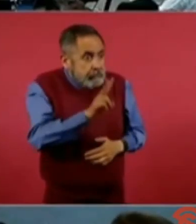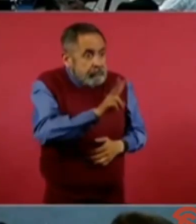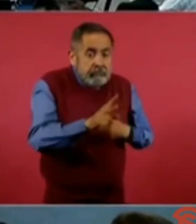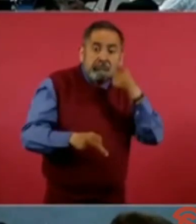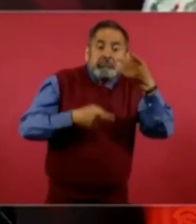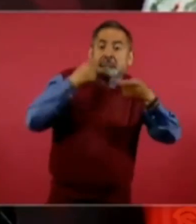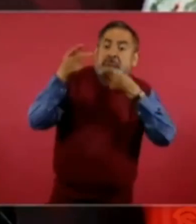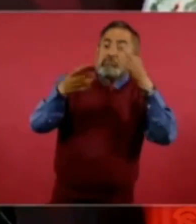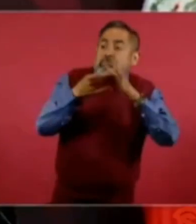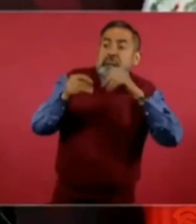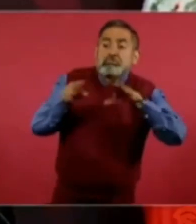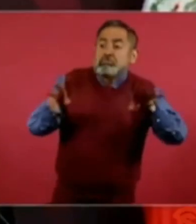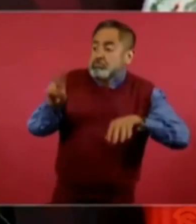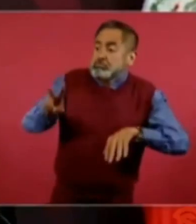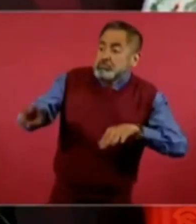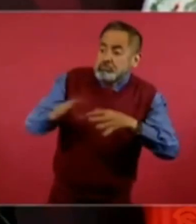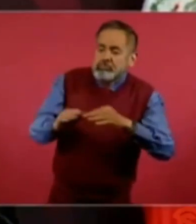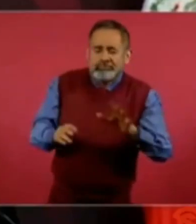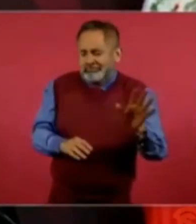versiones